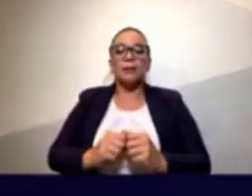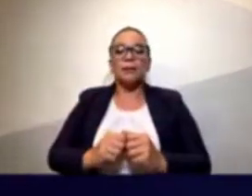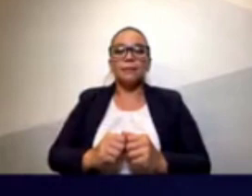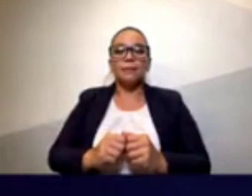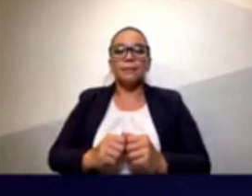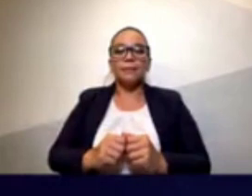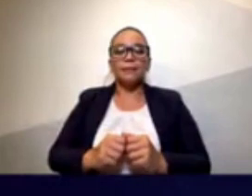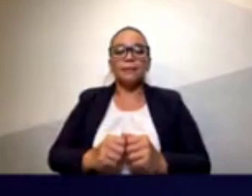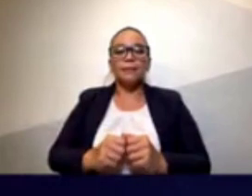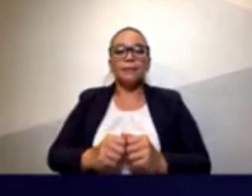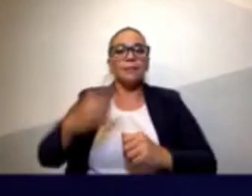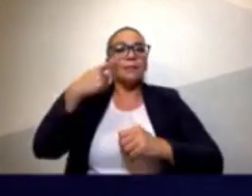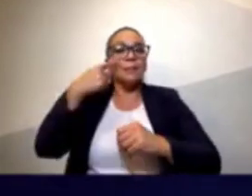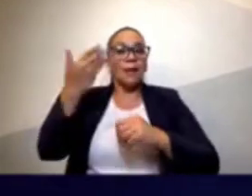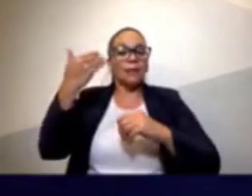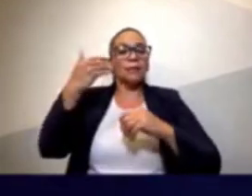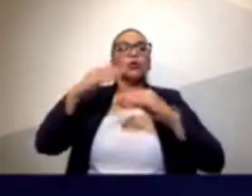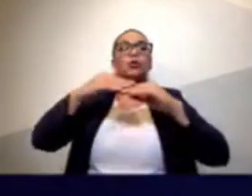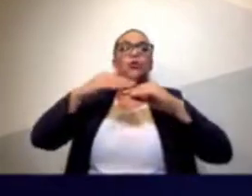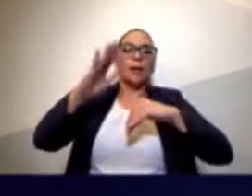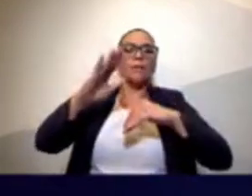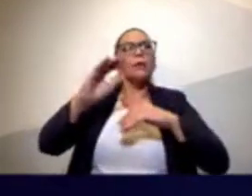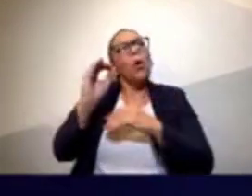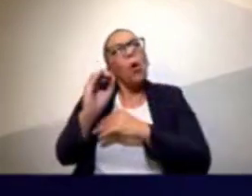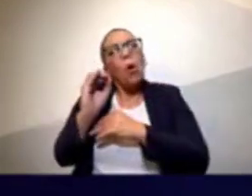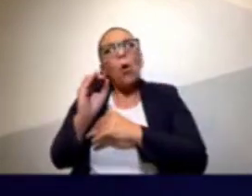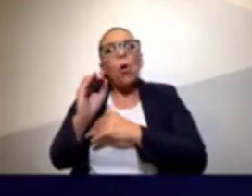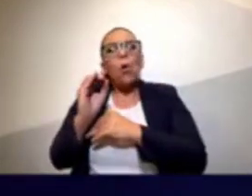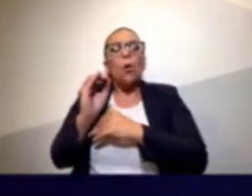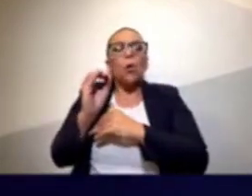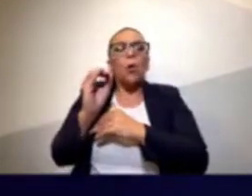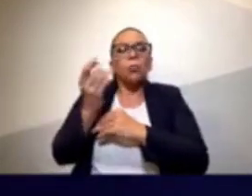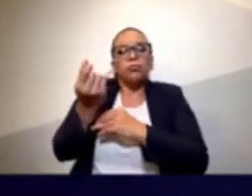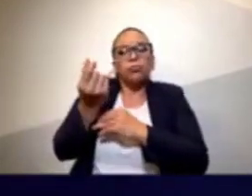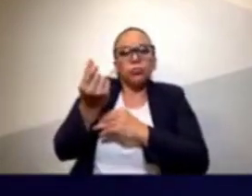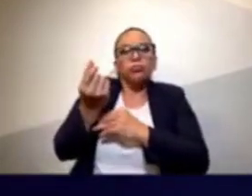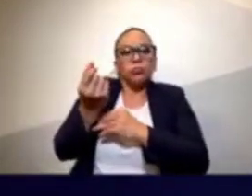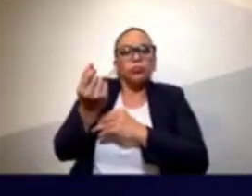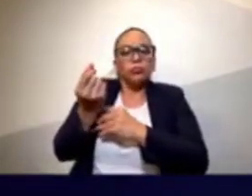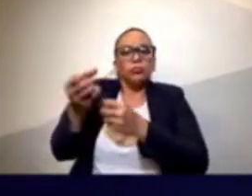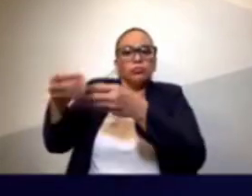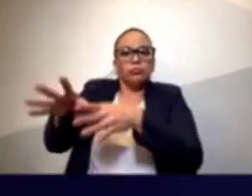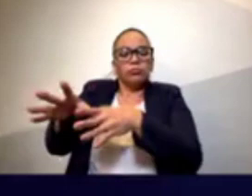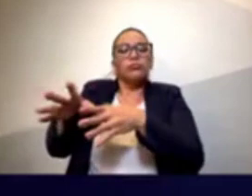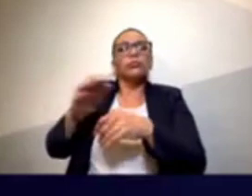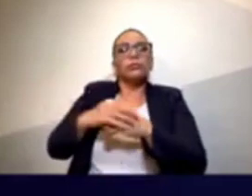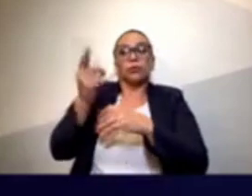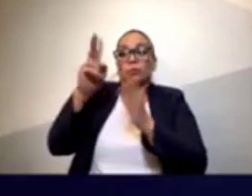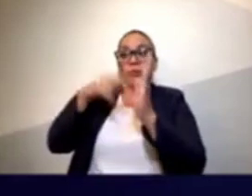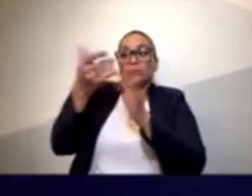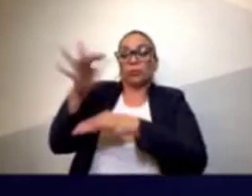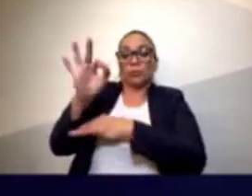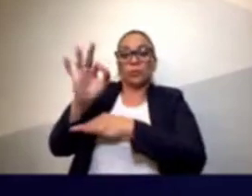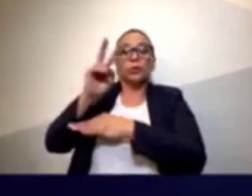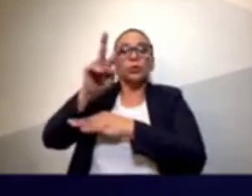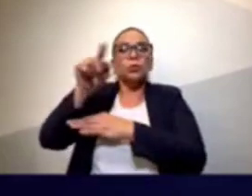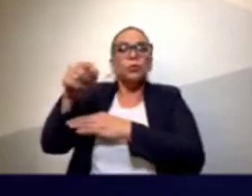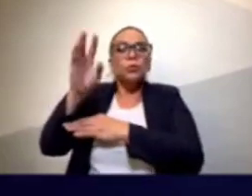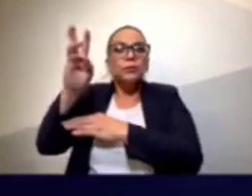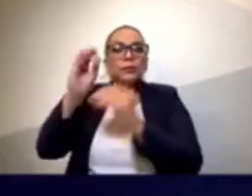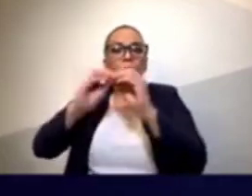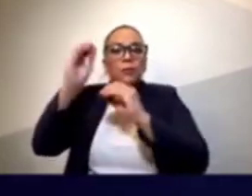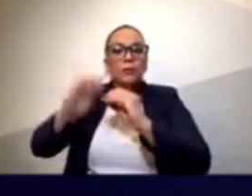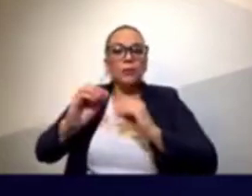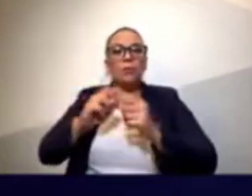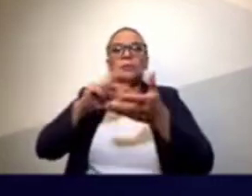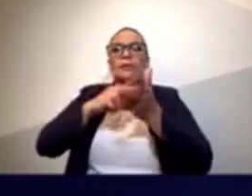el superávit o déficit, para decirlo de alguna manera, en el 2019. Era un 2.6%. O sea,